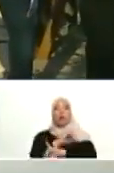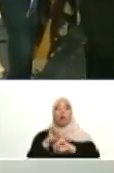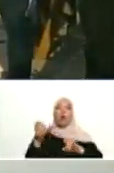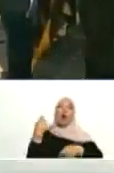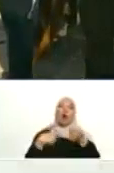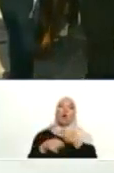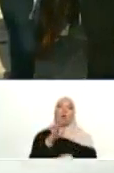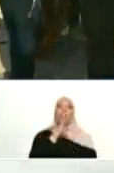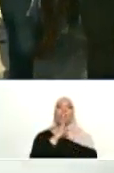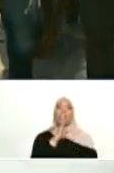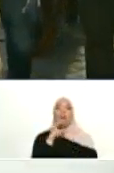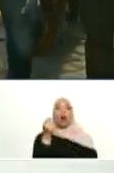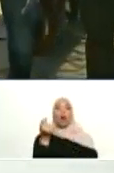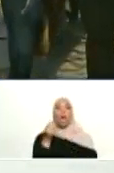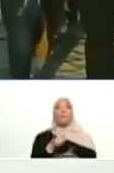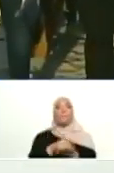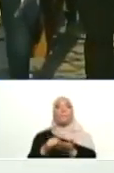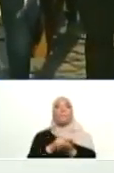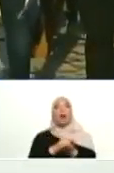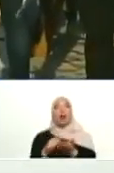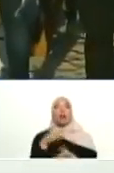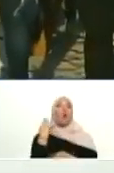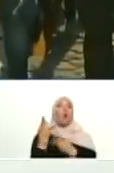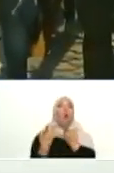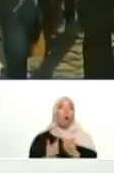financiamiento? Víctor Clark, adelante.